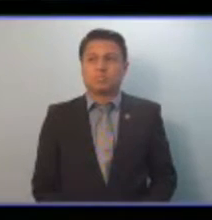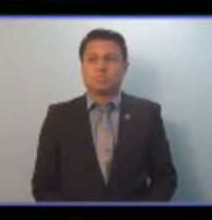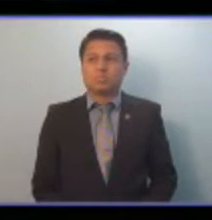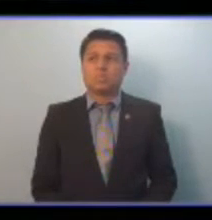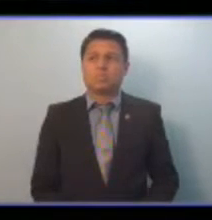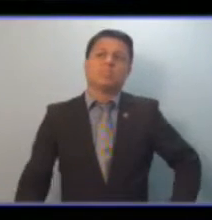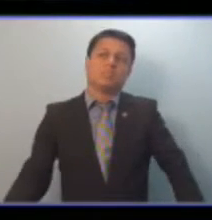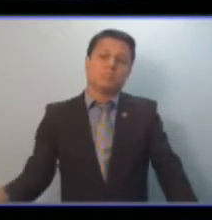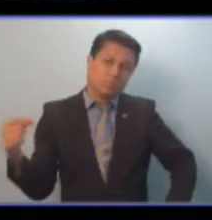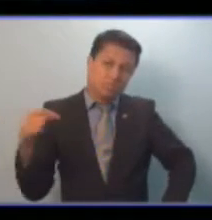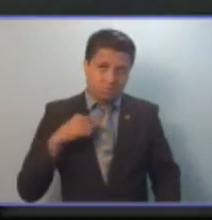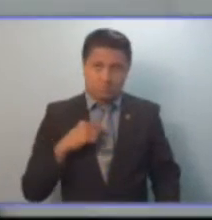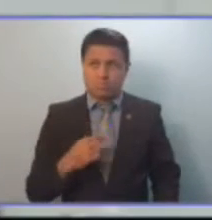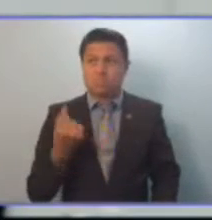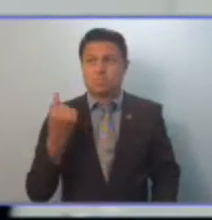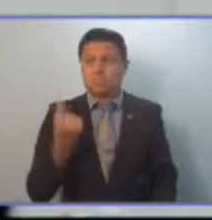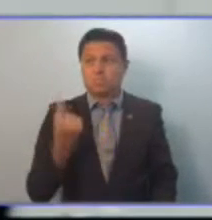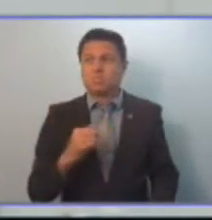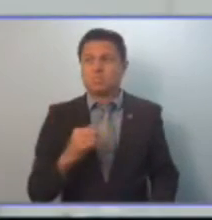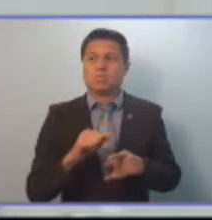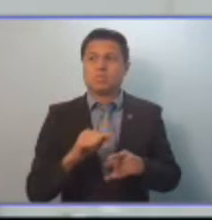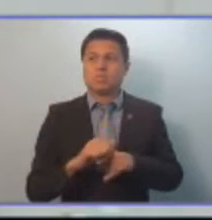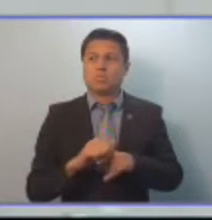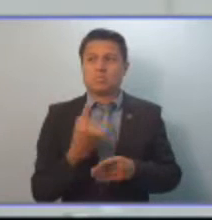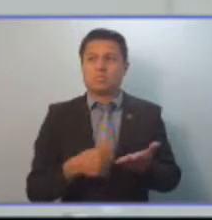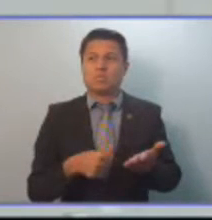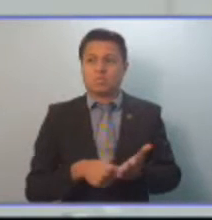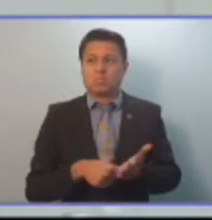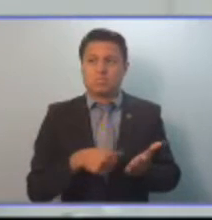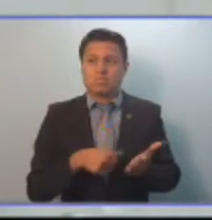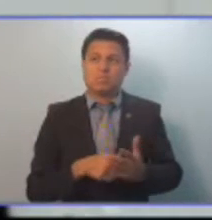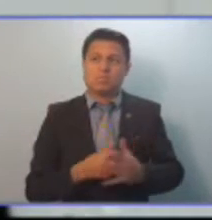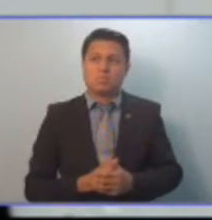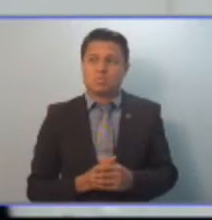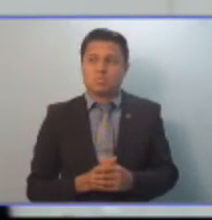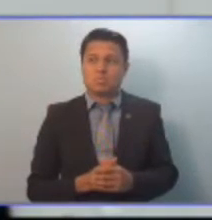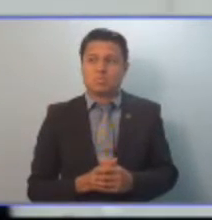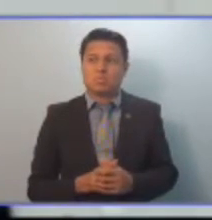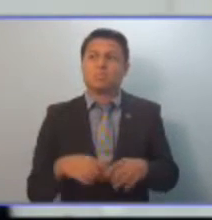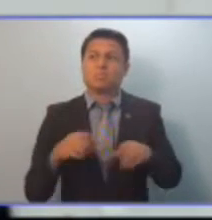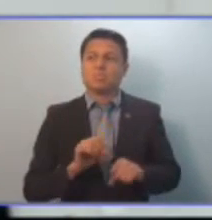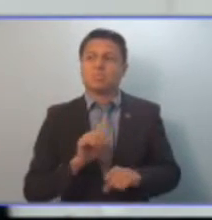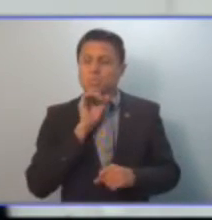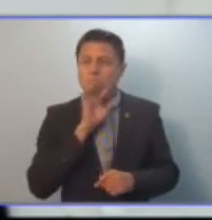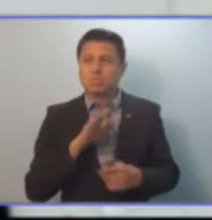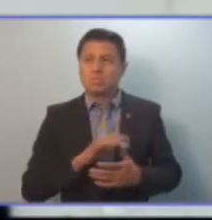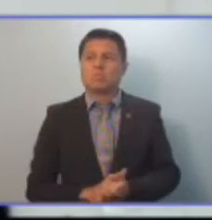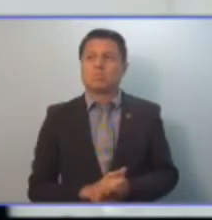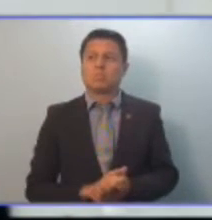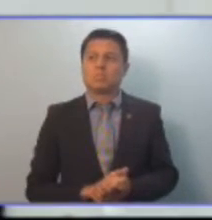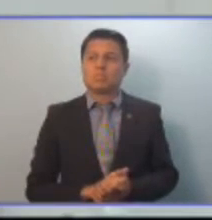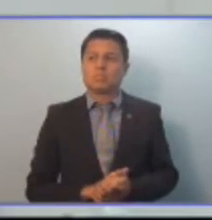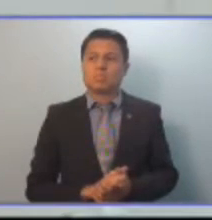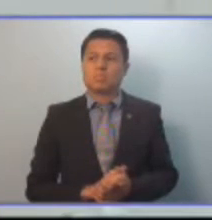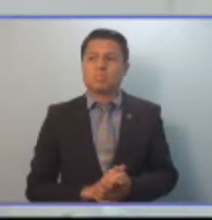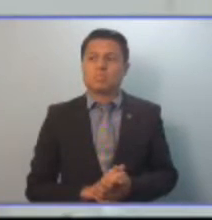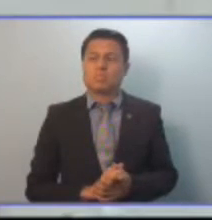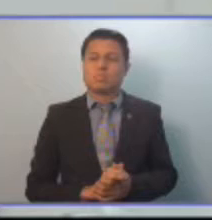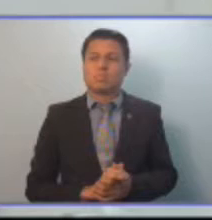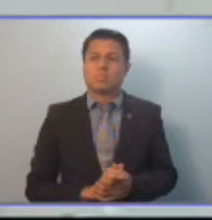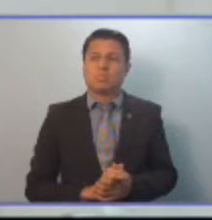Como litigante prácticamente, dijéramos, ese contacto que